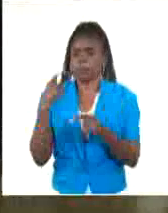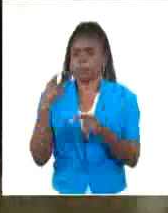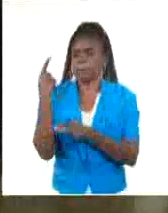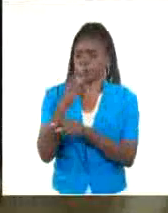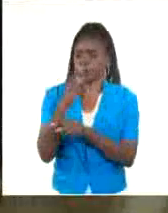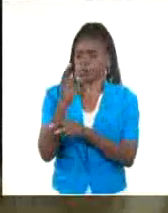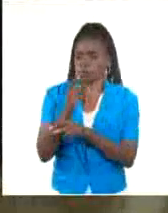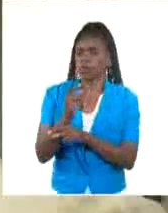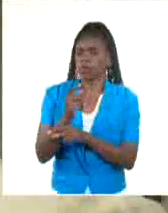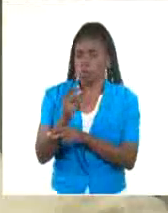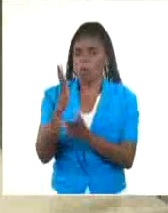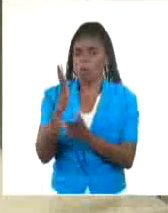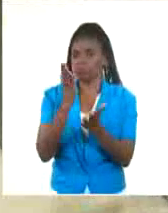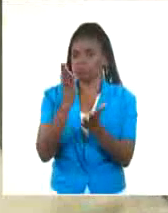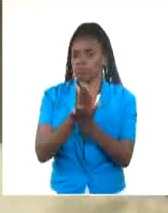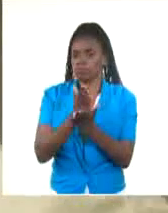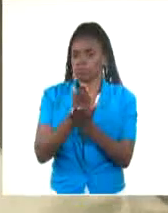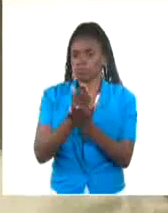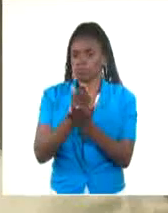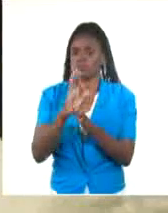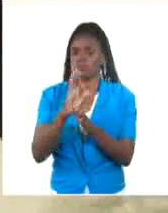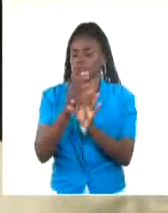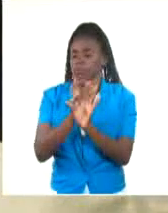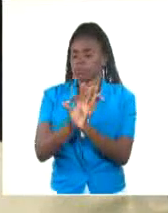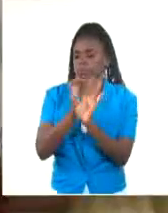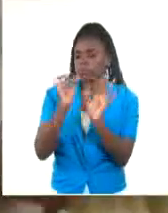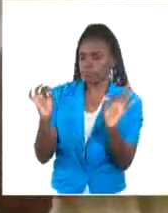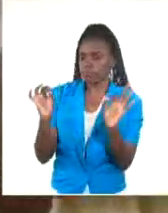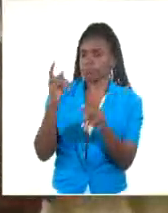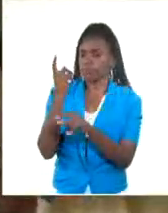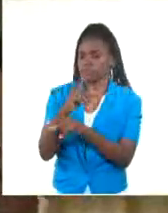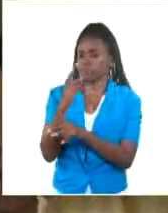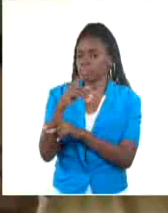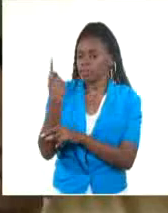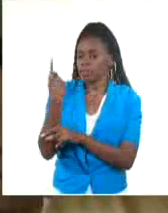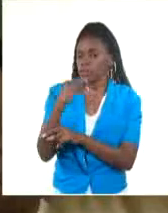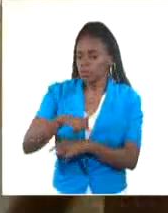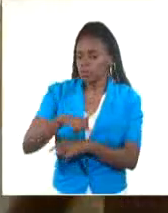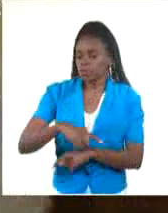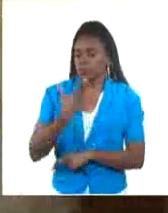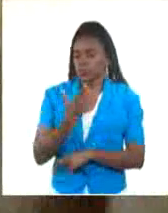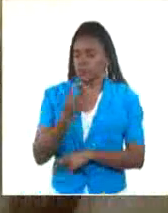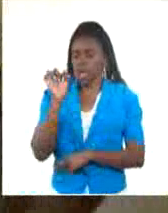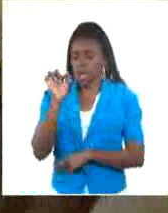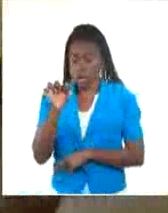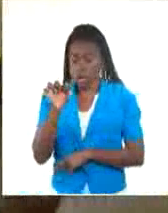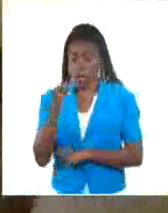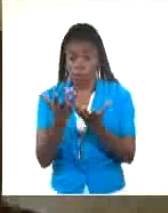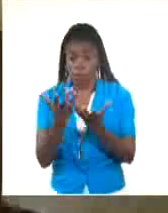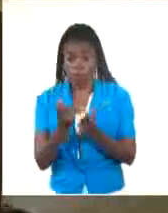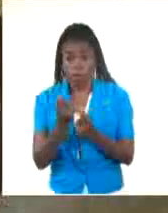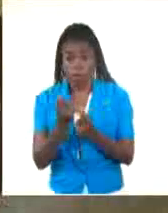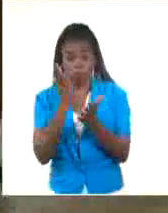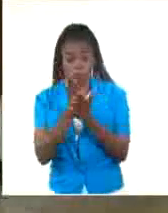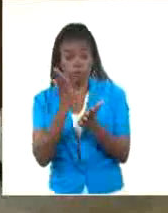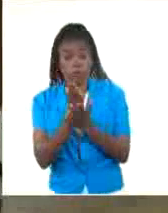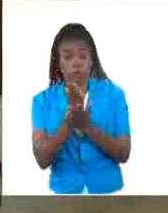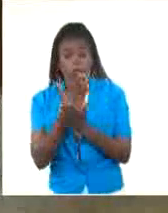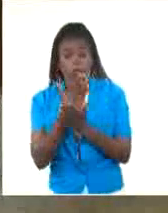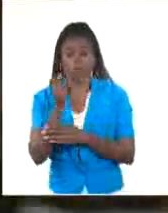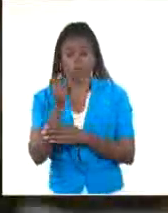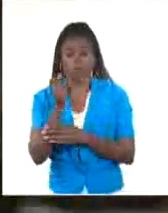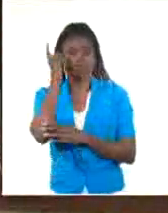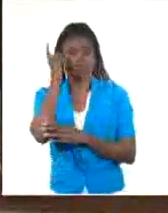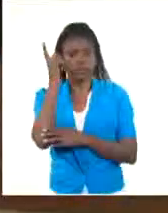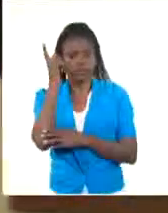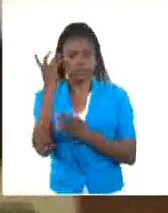y alumnos, sobre todo desde la especialidad de instructores de arte, carrera que allí se implementa y donde aportan sus